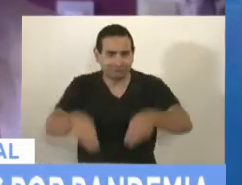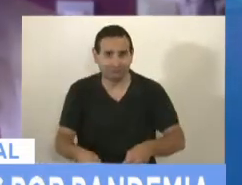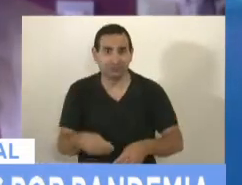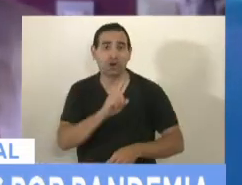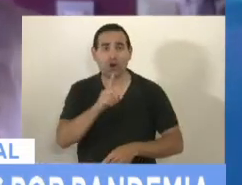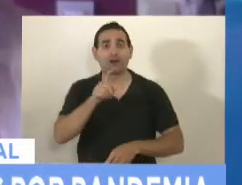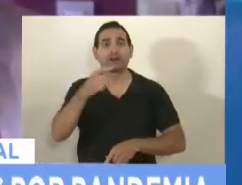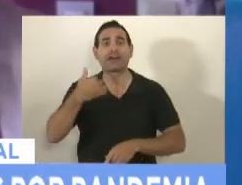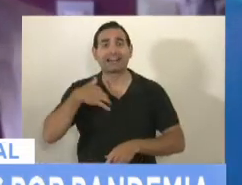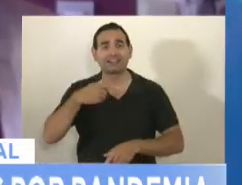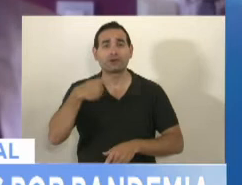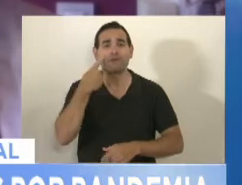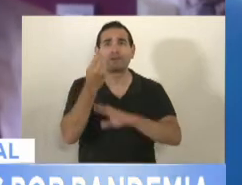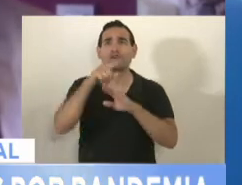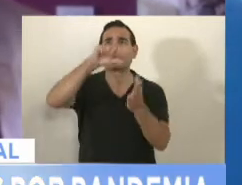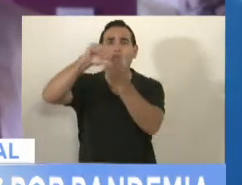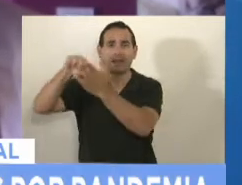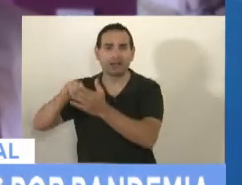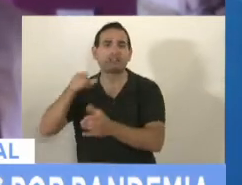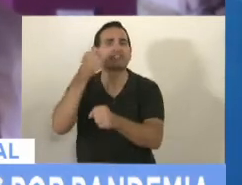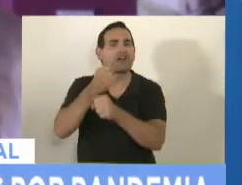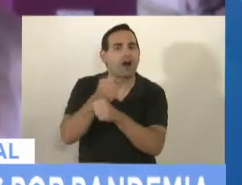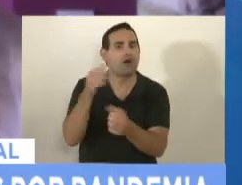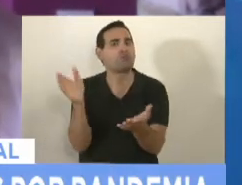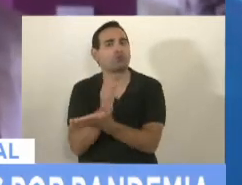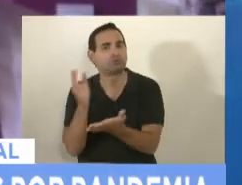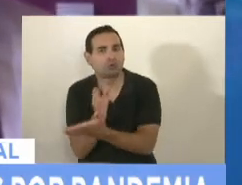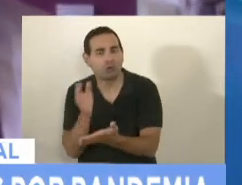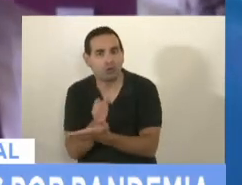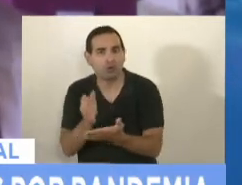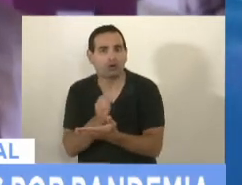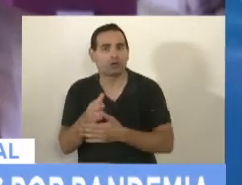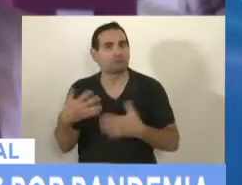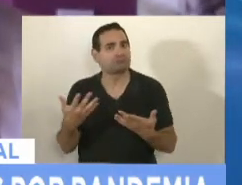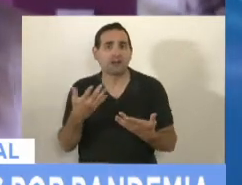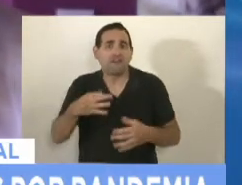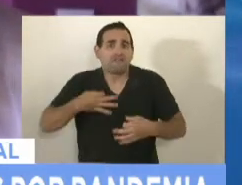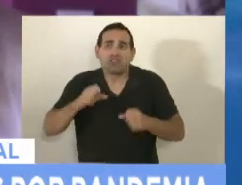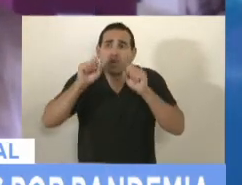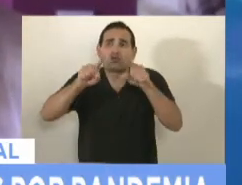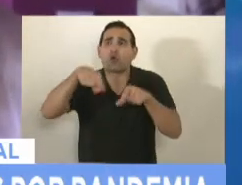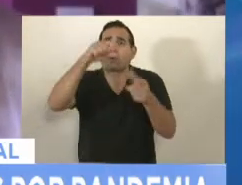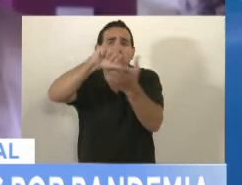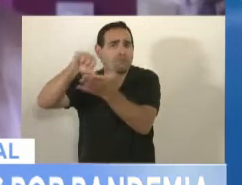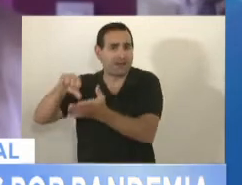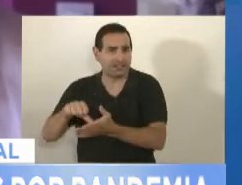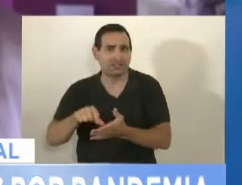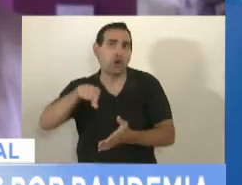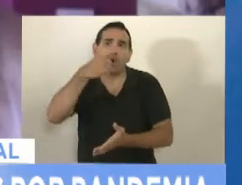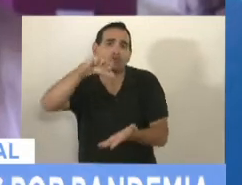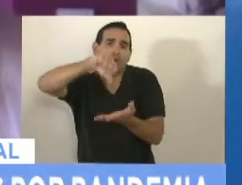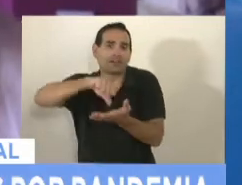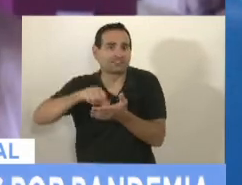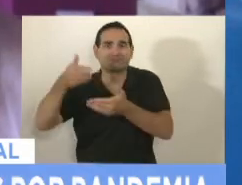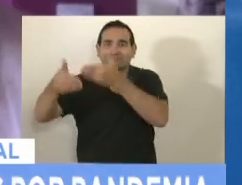que viven afuera, que están trabajando, produciendo, rehaciendo su vida en un país que no le da una oportunidad. Lo